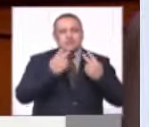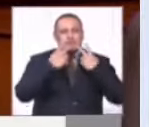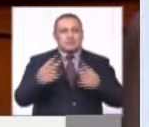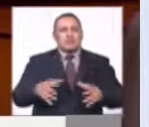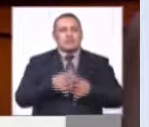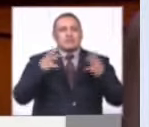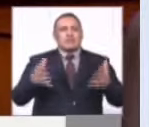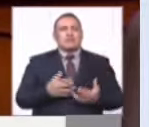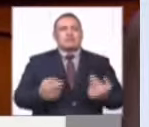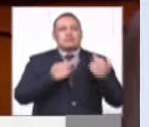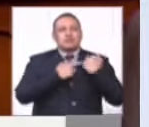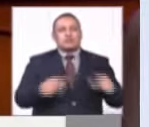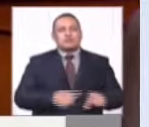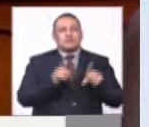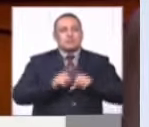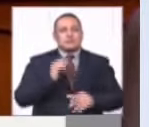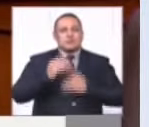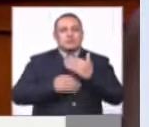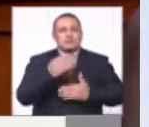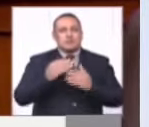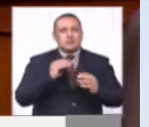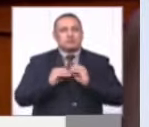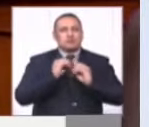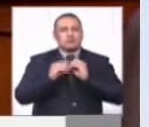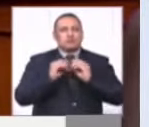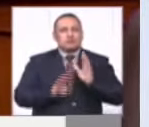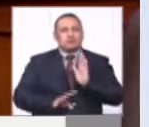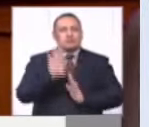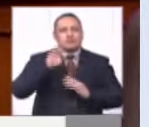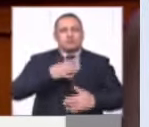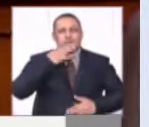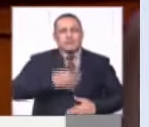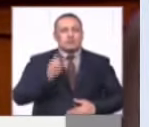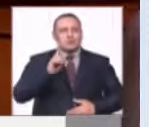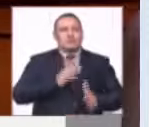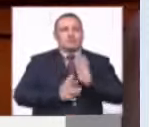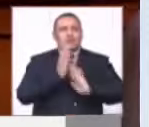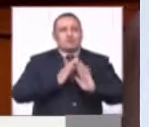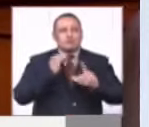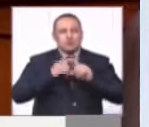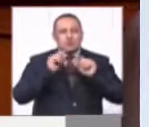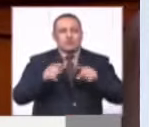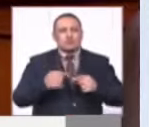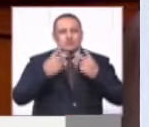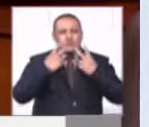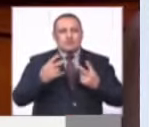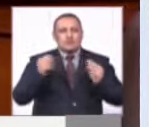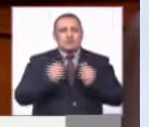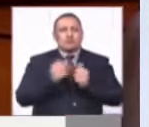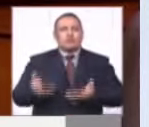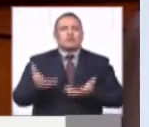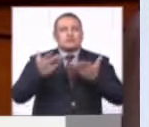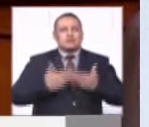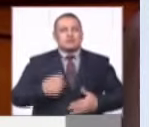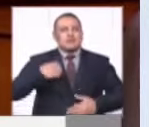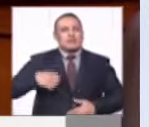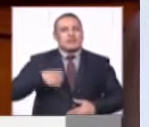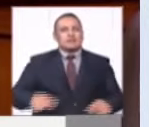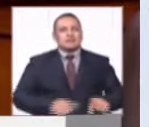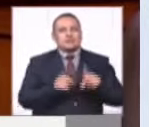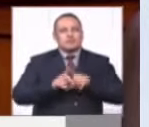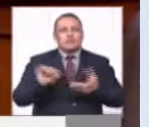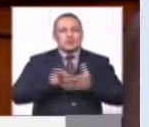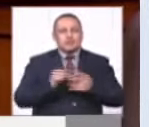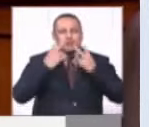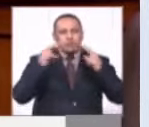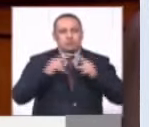gran responsabilidad de construir la prosperidad veraz y no falaz. Por eso debieran recibir a los alcaldes y gobernadores que son